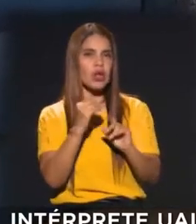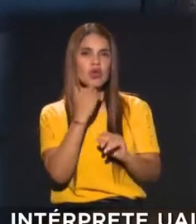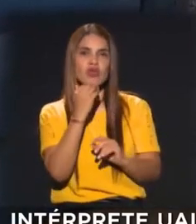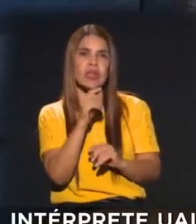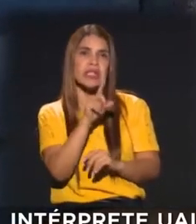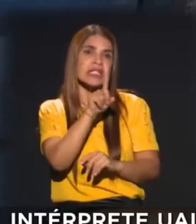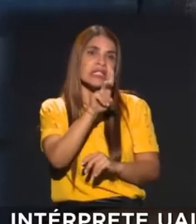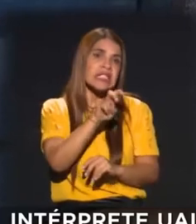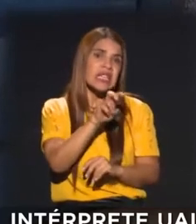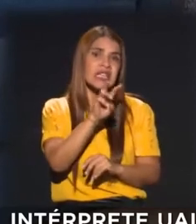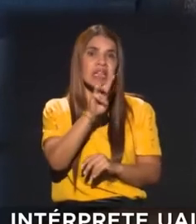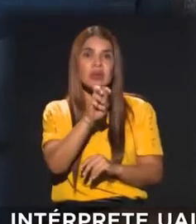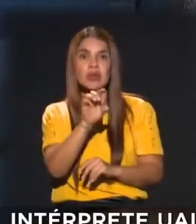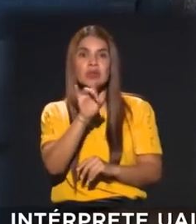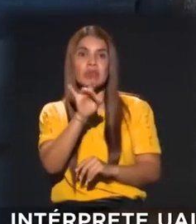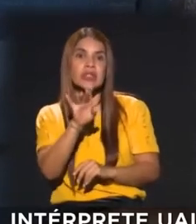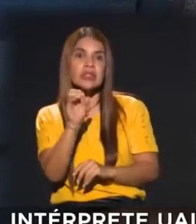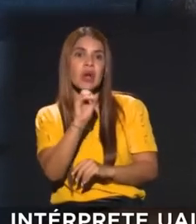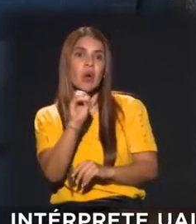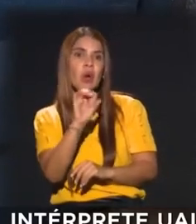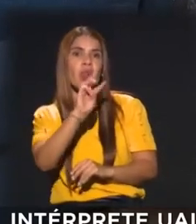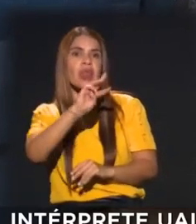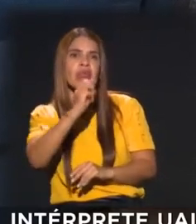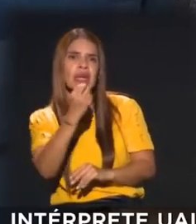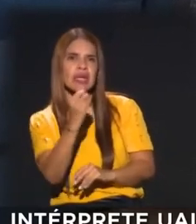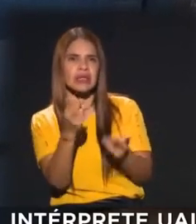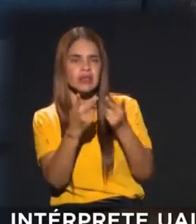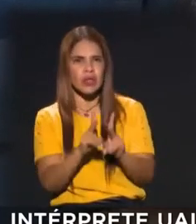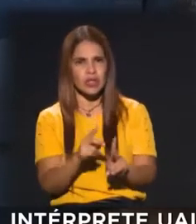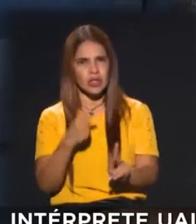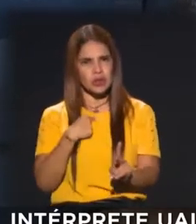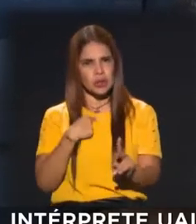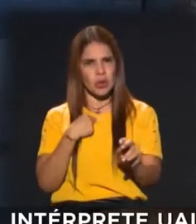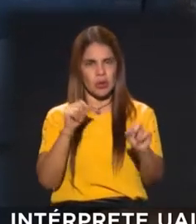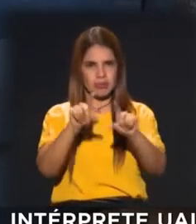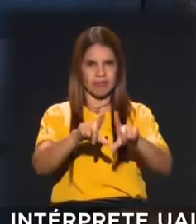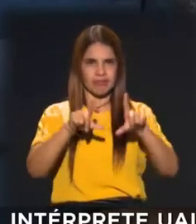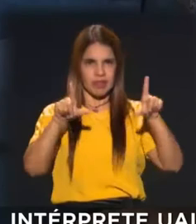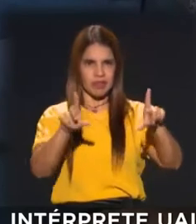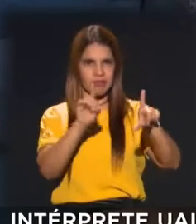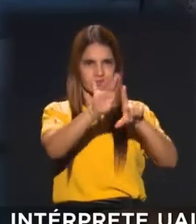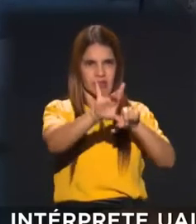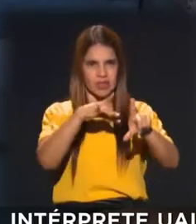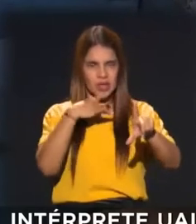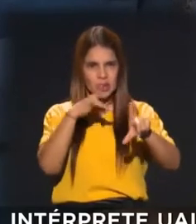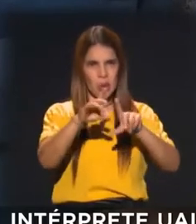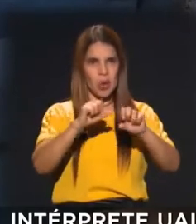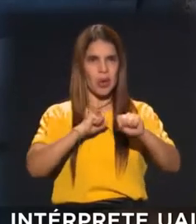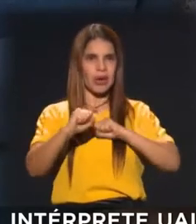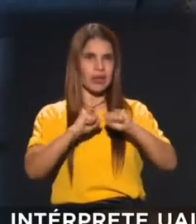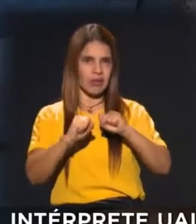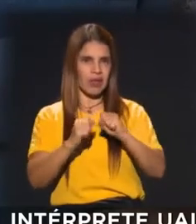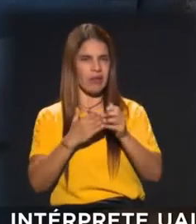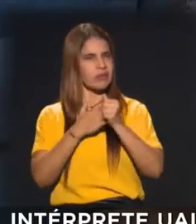7, 8, 15, 20, 30, ¿cómo yo, en vez de pararme frente a una guía o una actividad, que yo he insistido mucho en